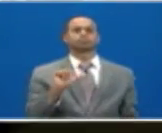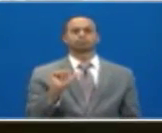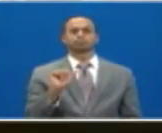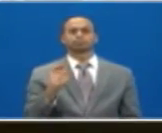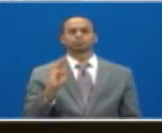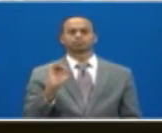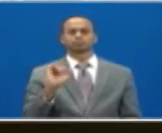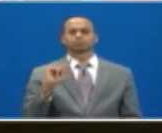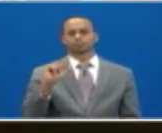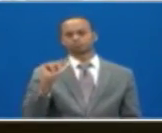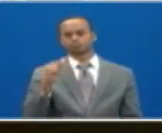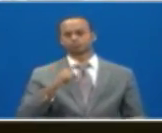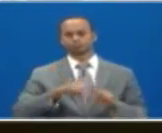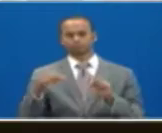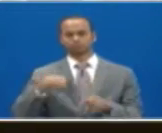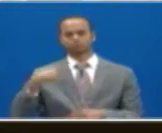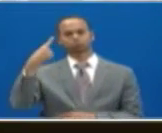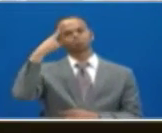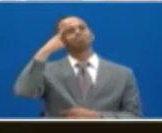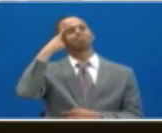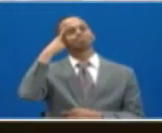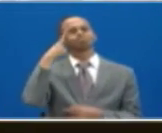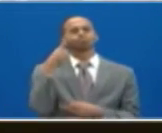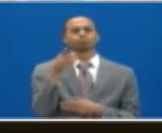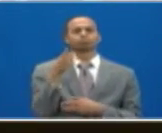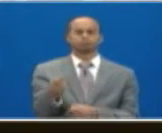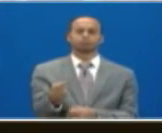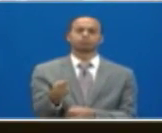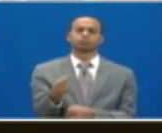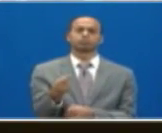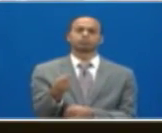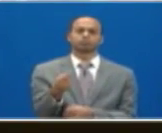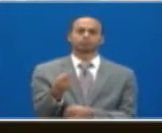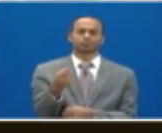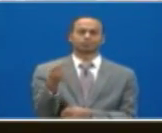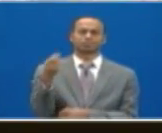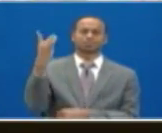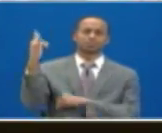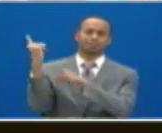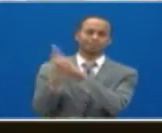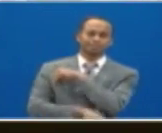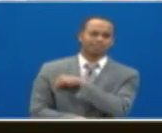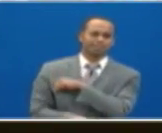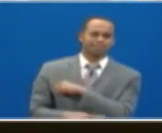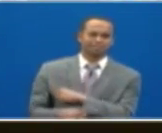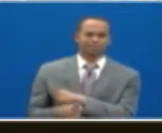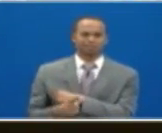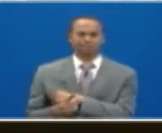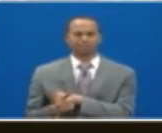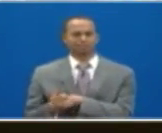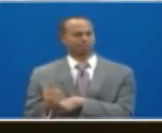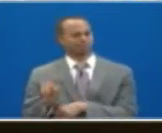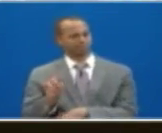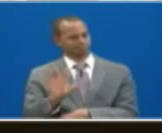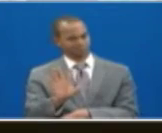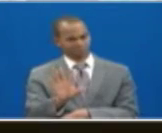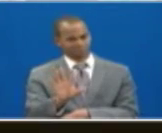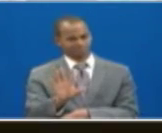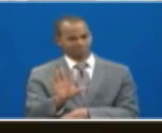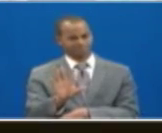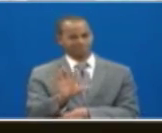Barquita, pero yo creí que era un castigo que Dios me había dado. Pero sin